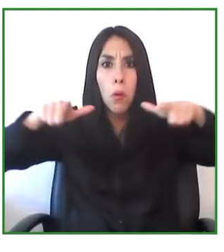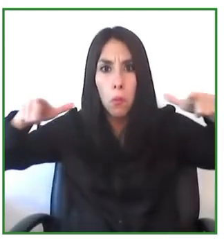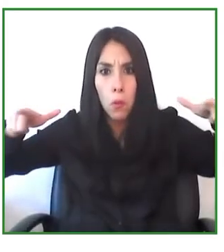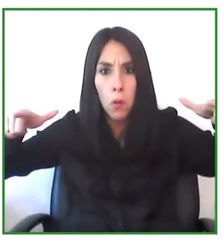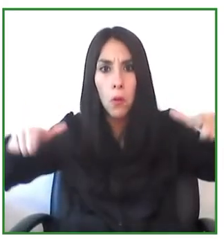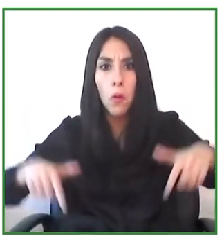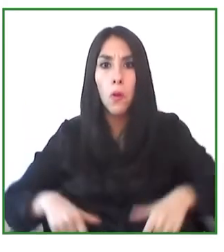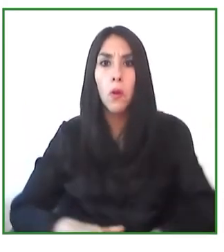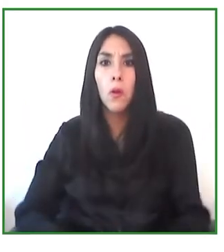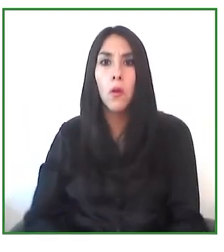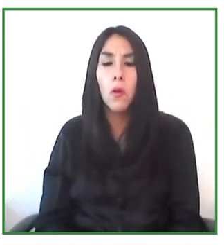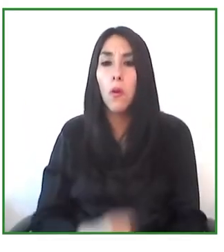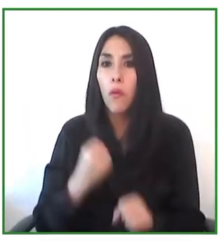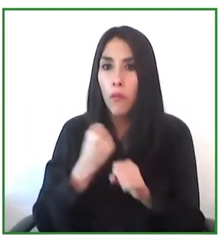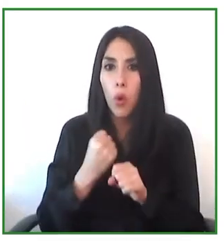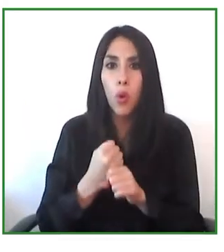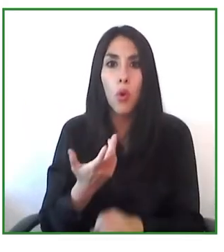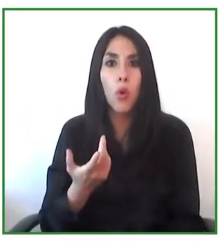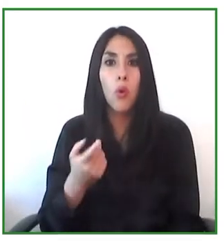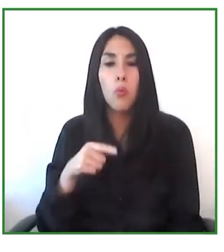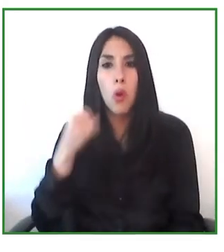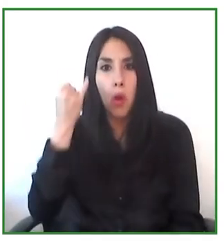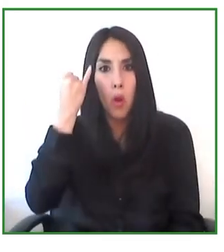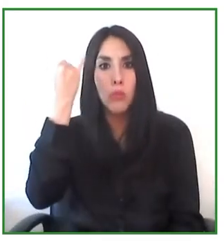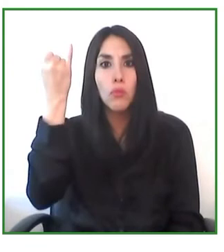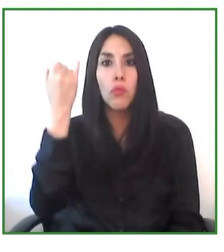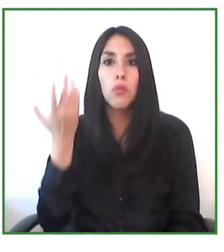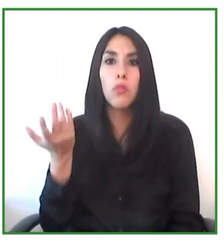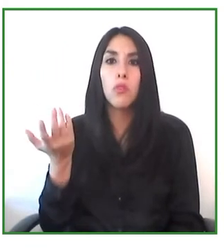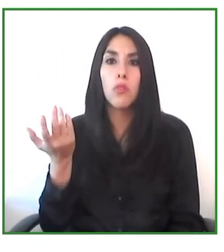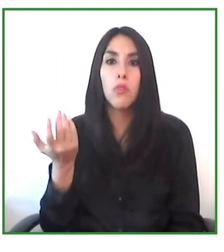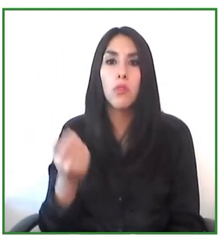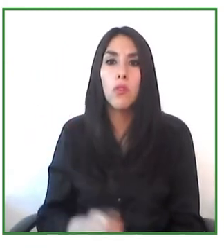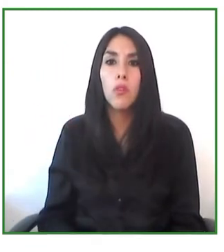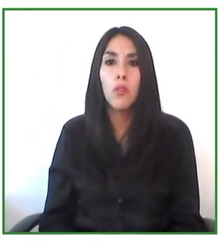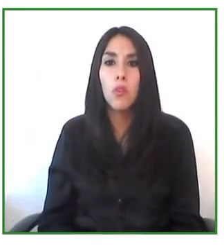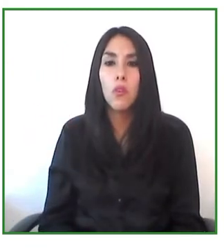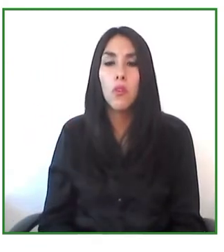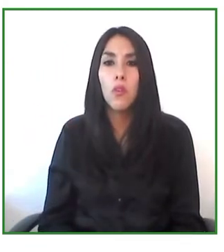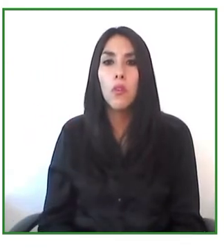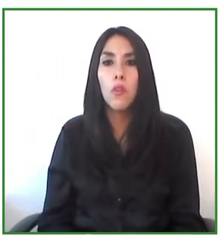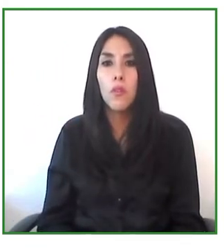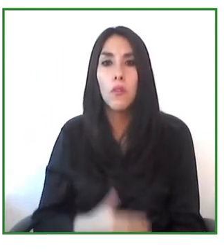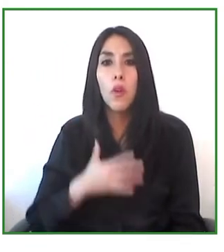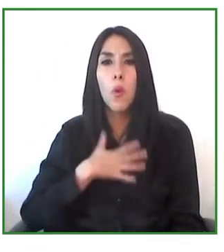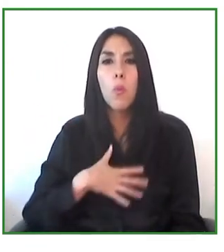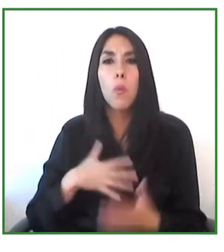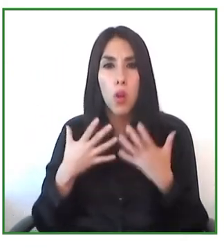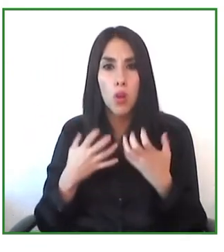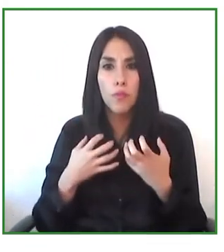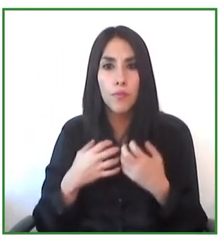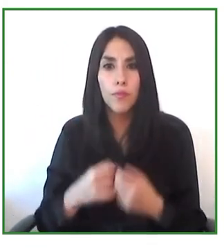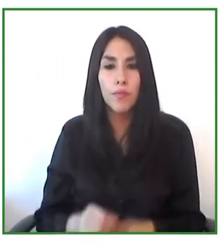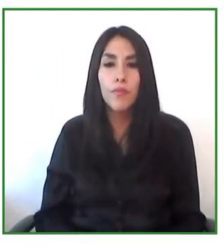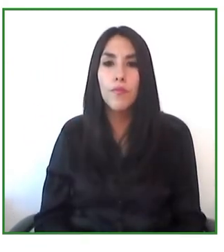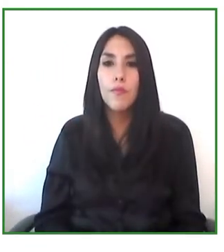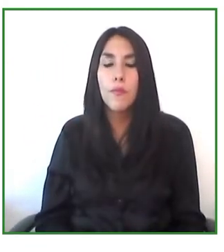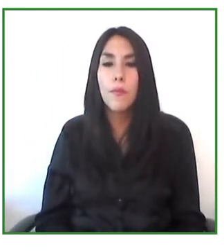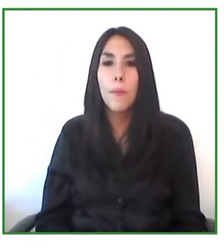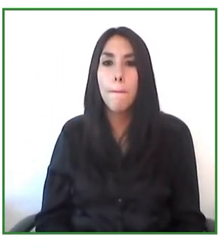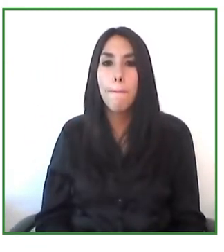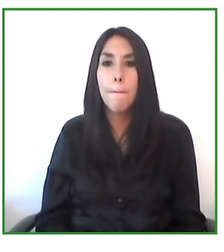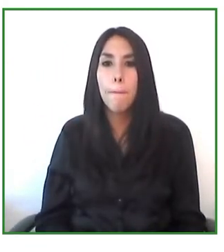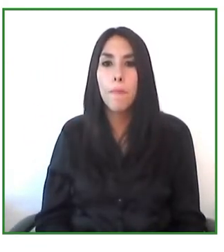estas iniciativas. Entonces, nuestra intención es que se tenga más tecnología y también más